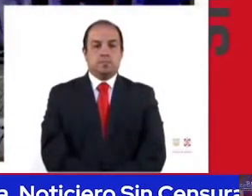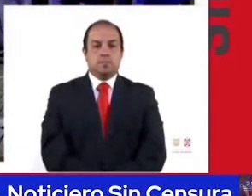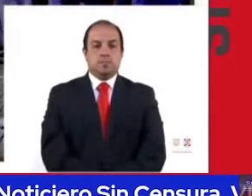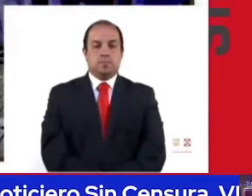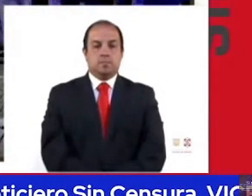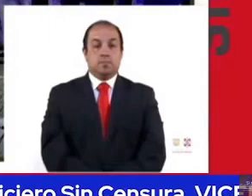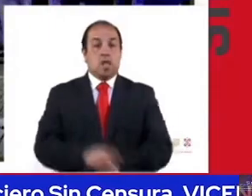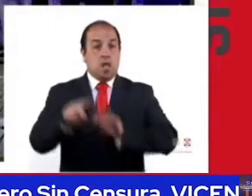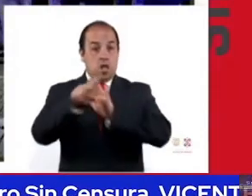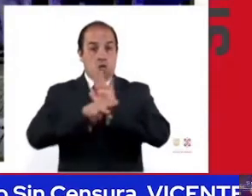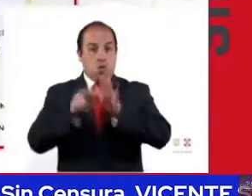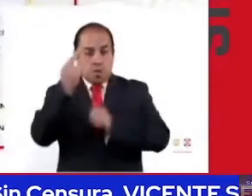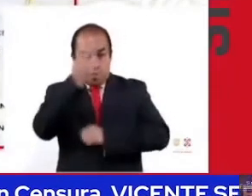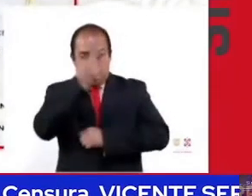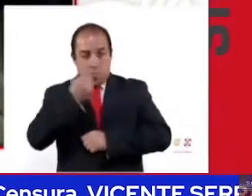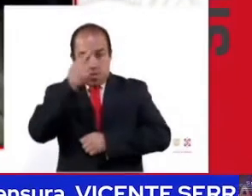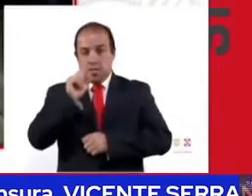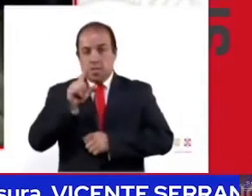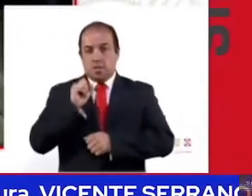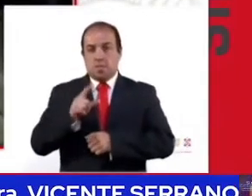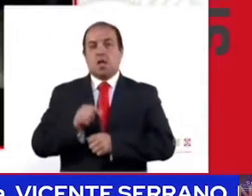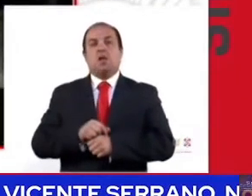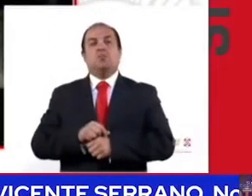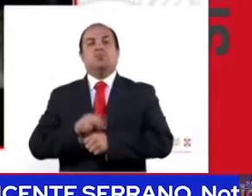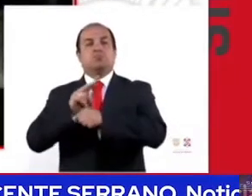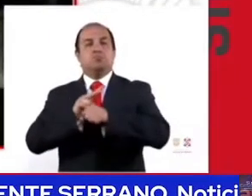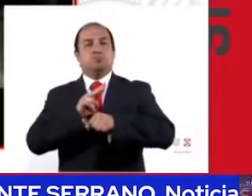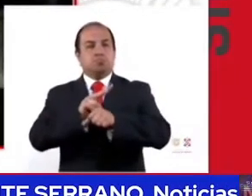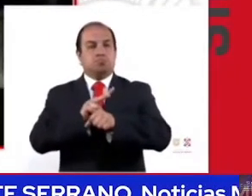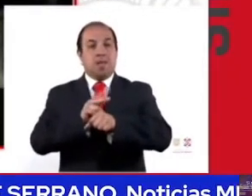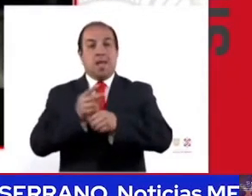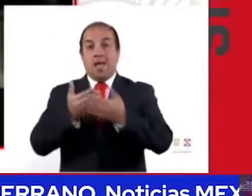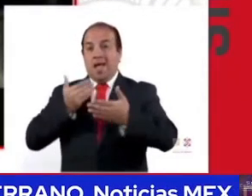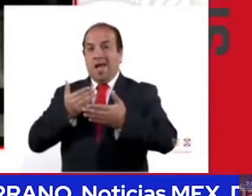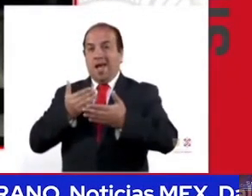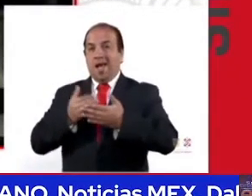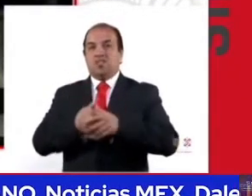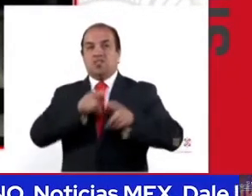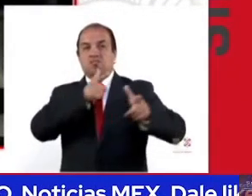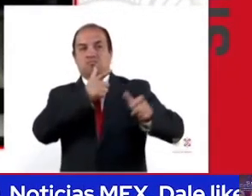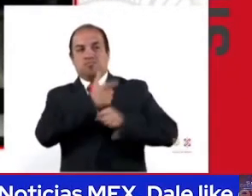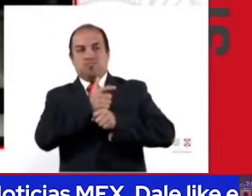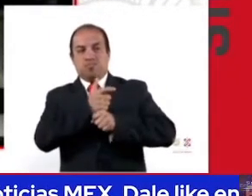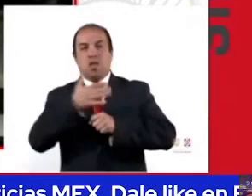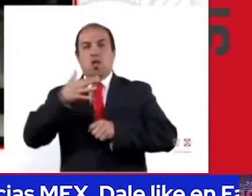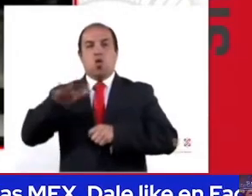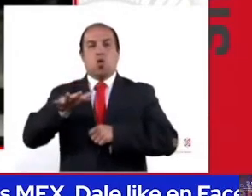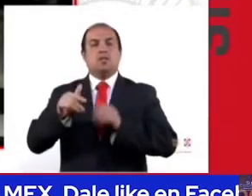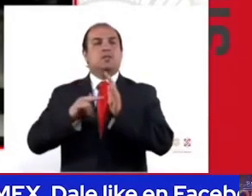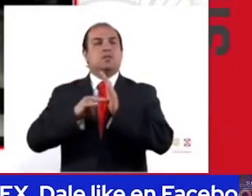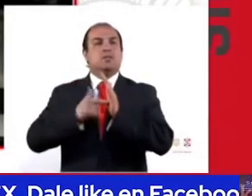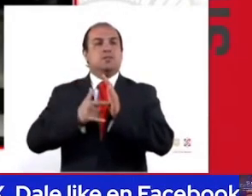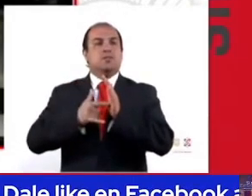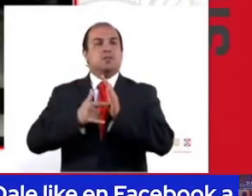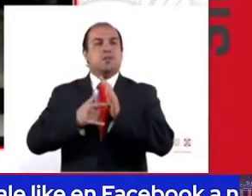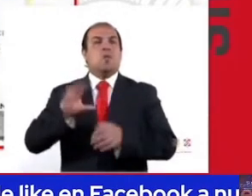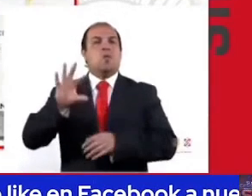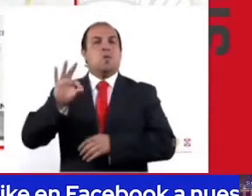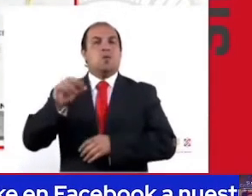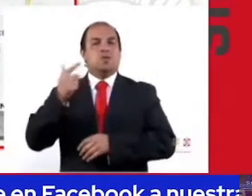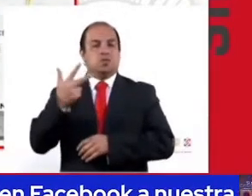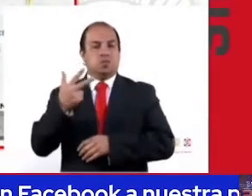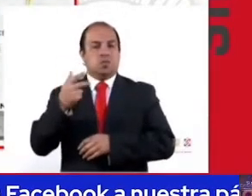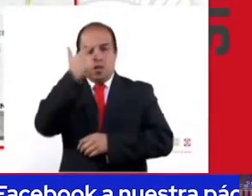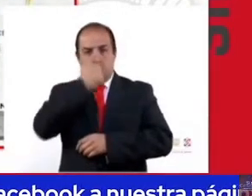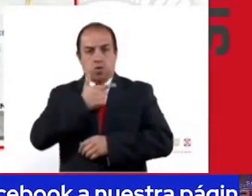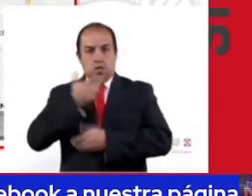De los videos analizados también se pudo verificar que antes de la agresión, a las 10:42 de la noche, se observa la llegada del vehículo